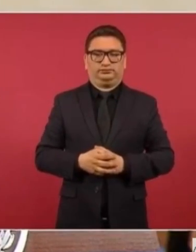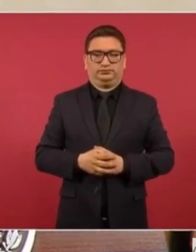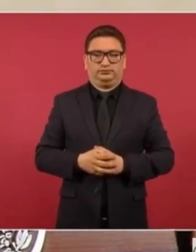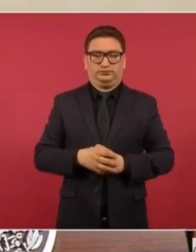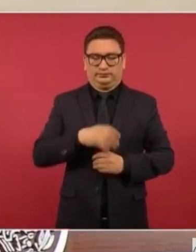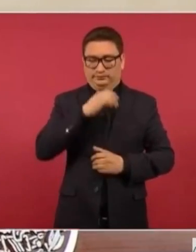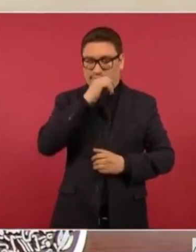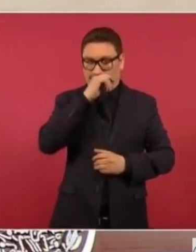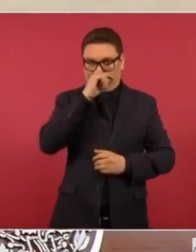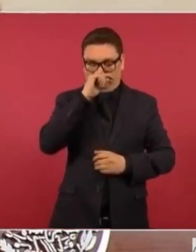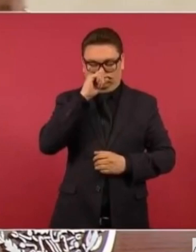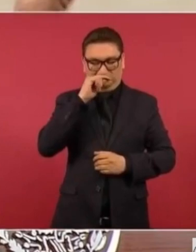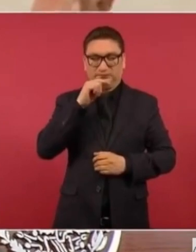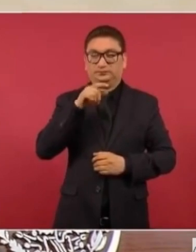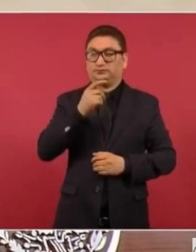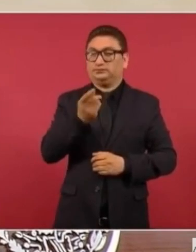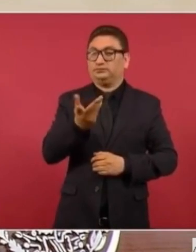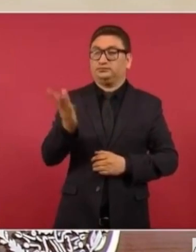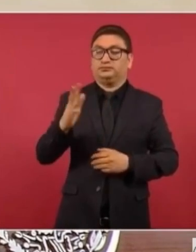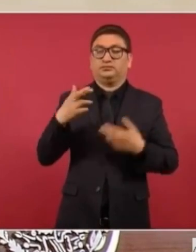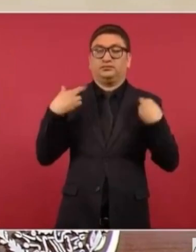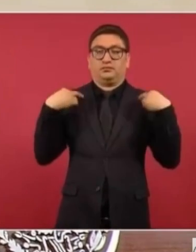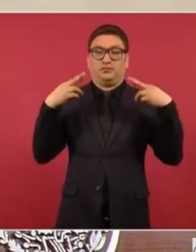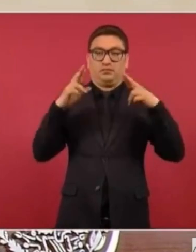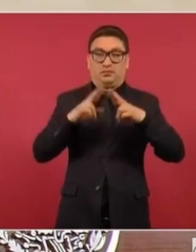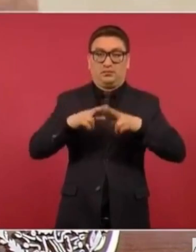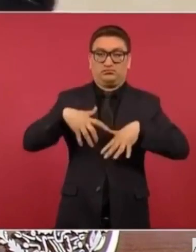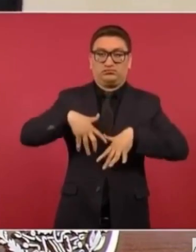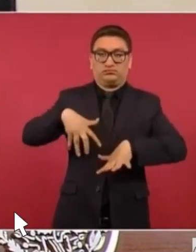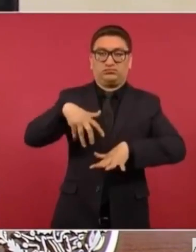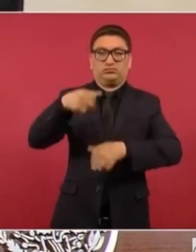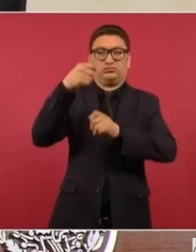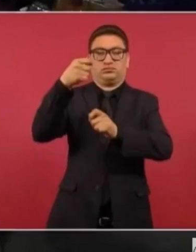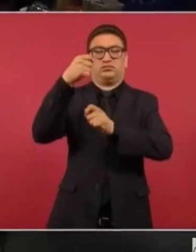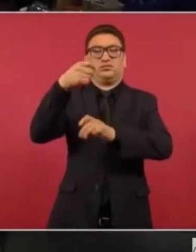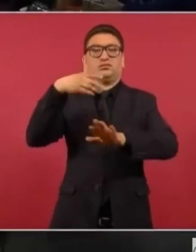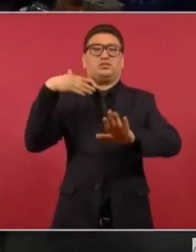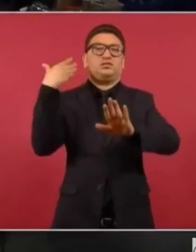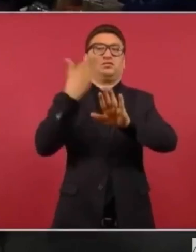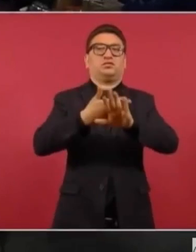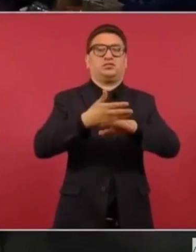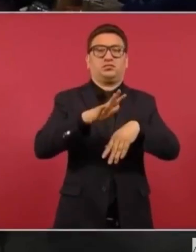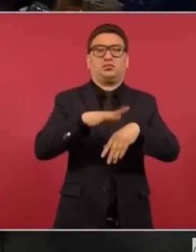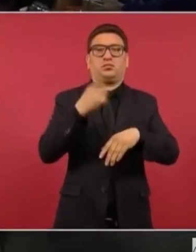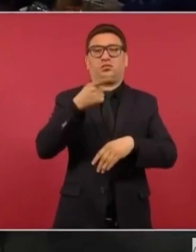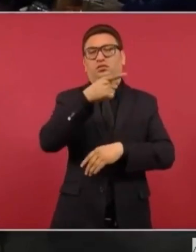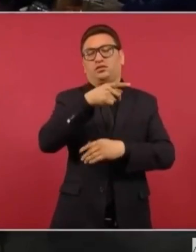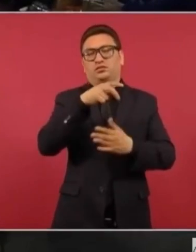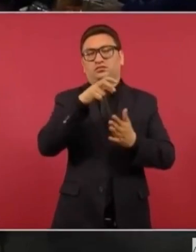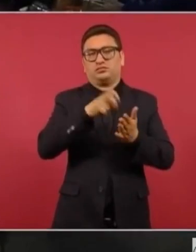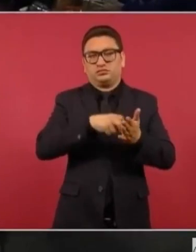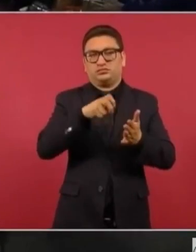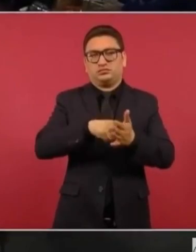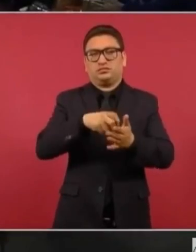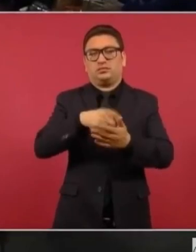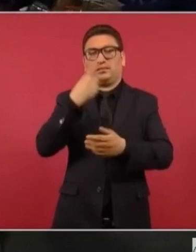cuando los maestros se manifestaban en contra de la llamada reforma